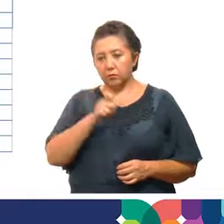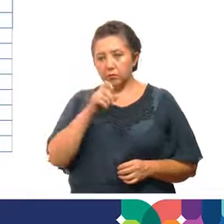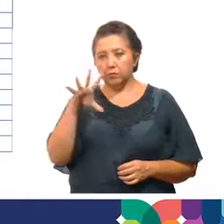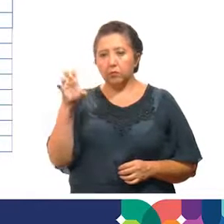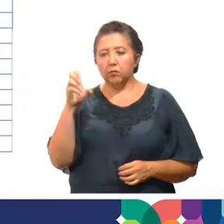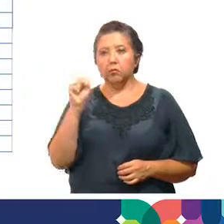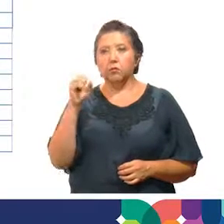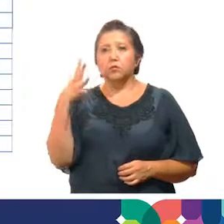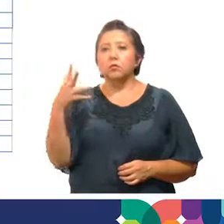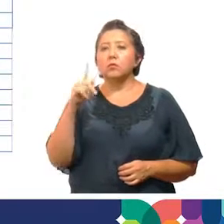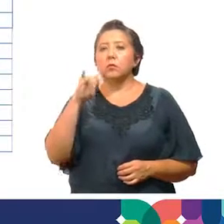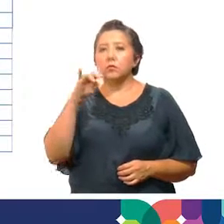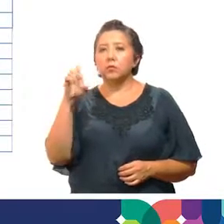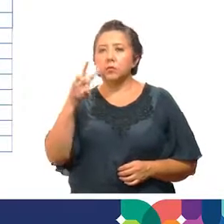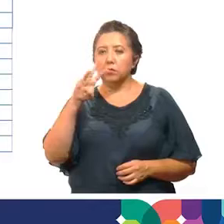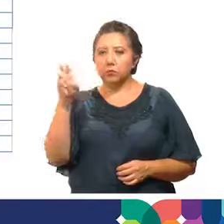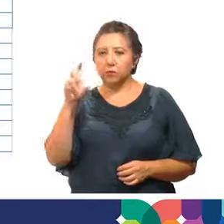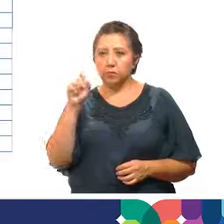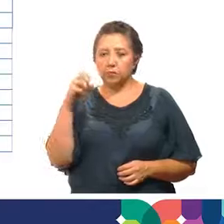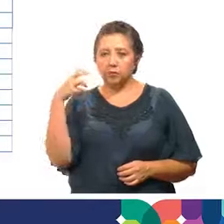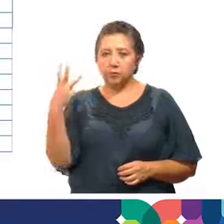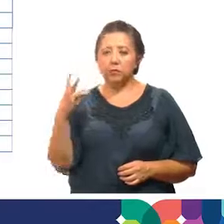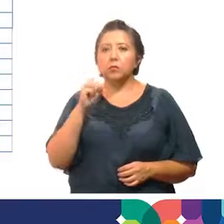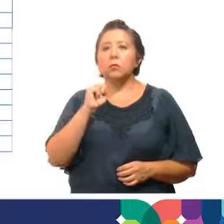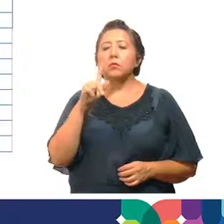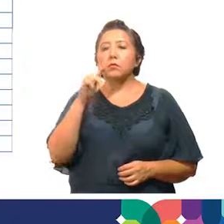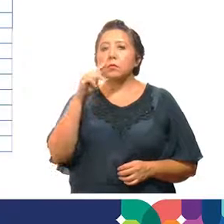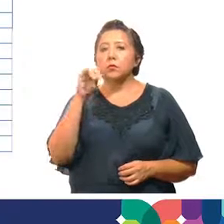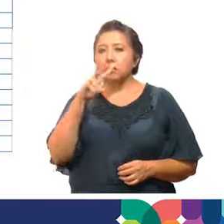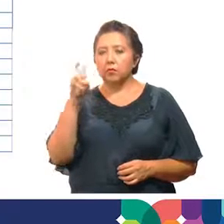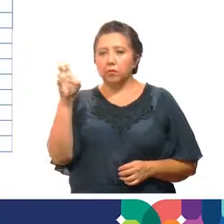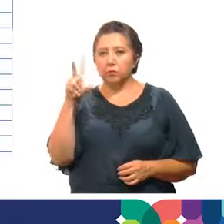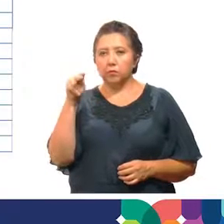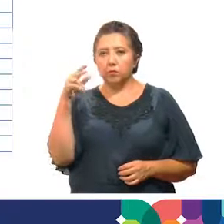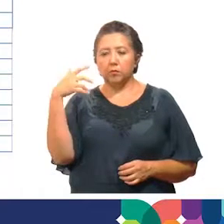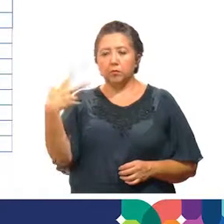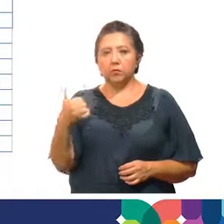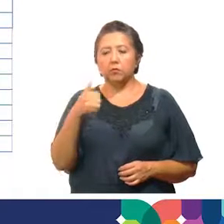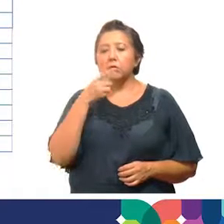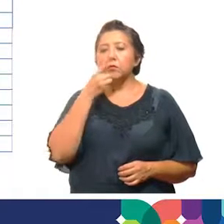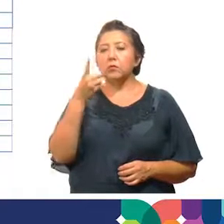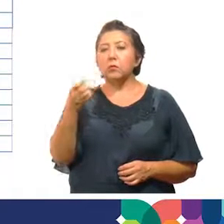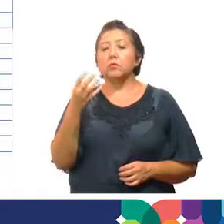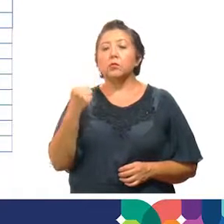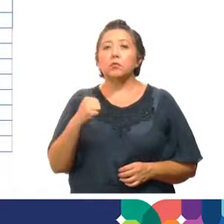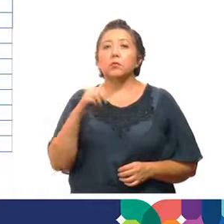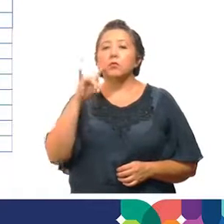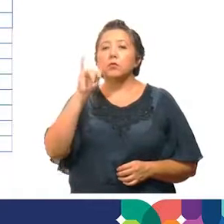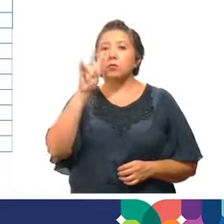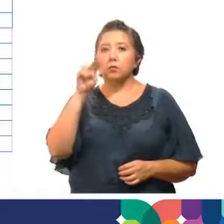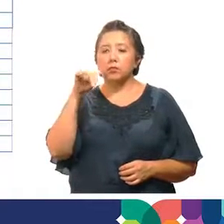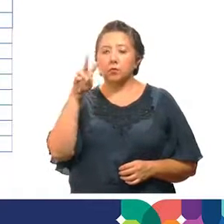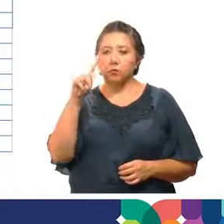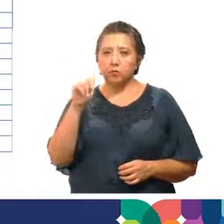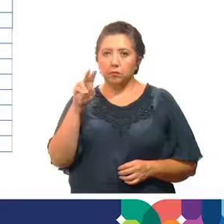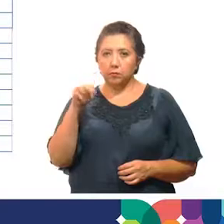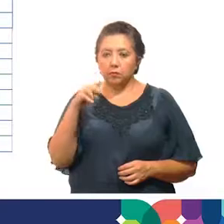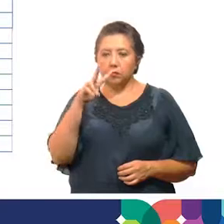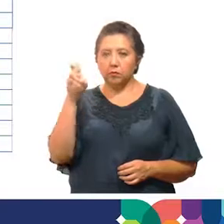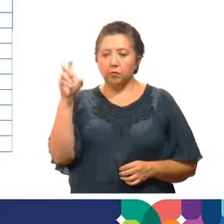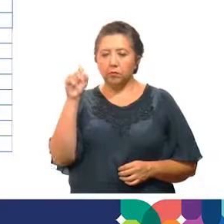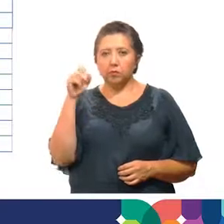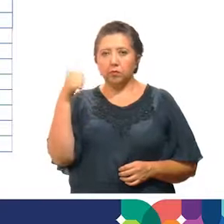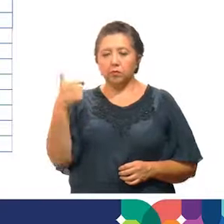Motul 322, Peto 289, Temozón 254, Tinum